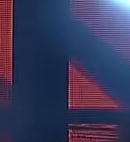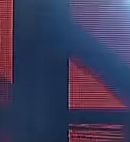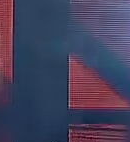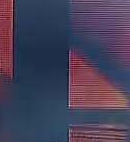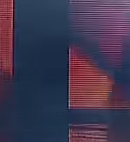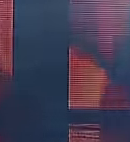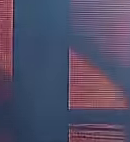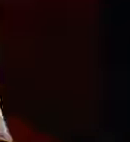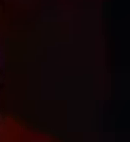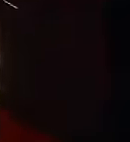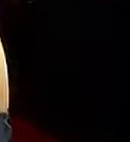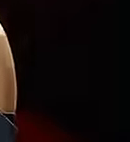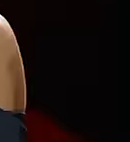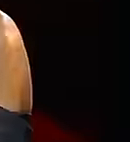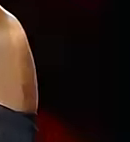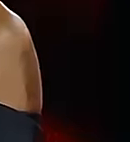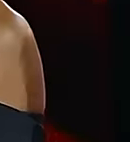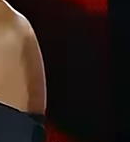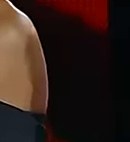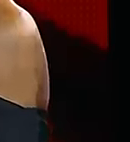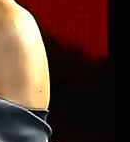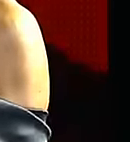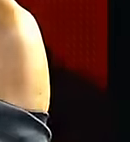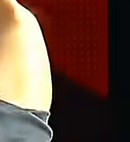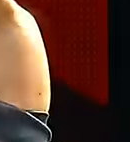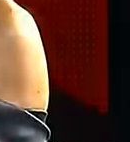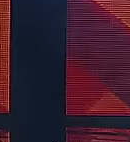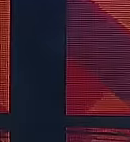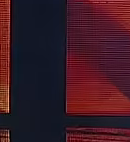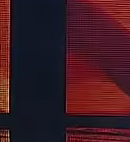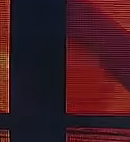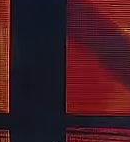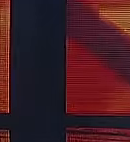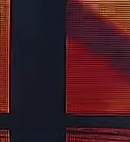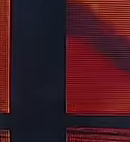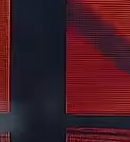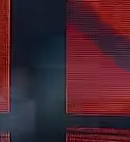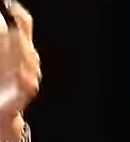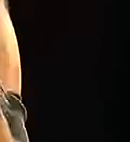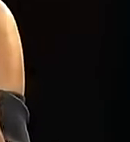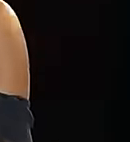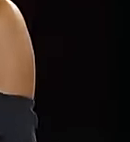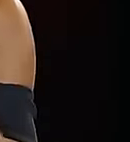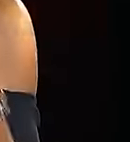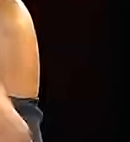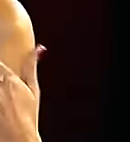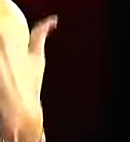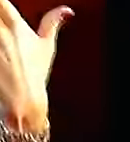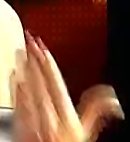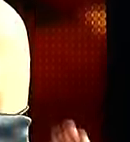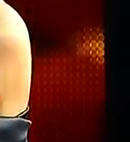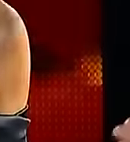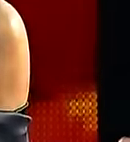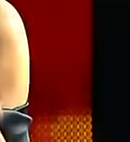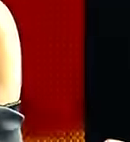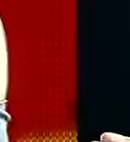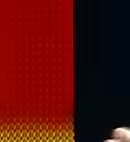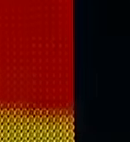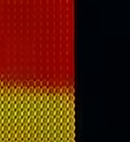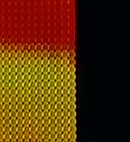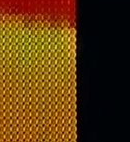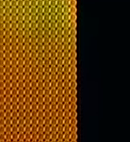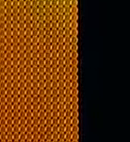la oportunidad de estar aquí sobre la Quinta Vergara, pero esta noche va a cumplir ese sueño. De hecho, él está confiado que su